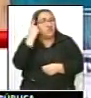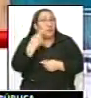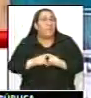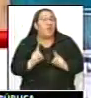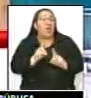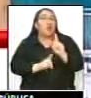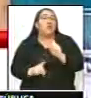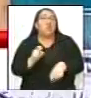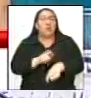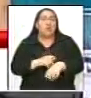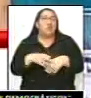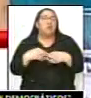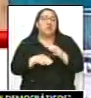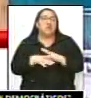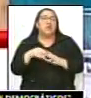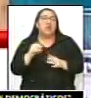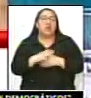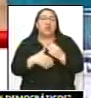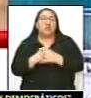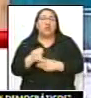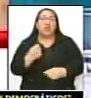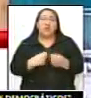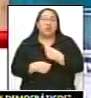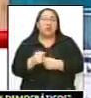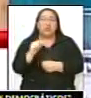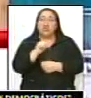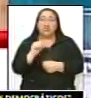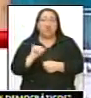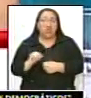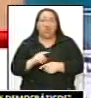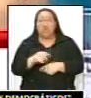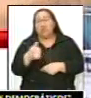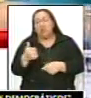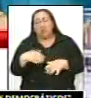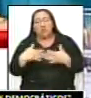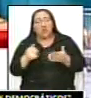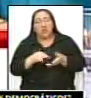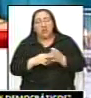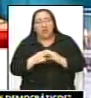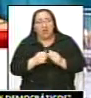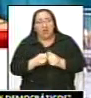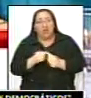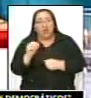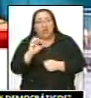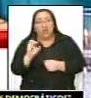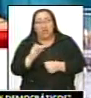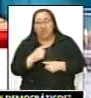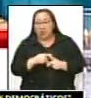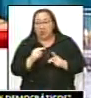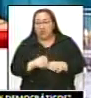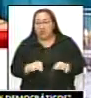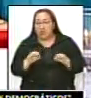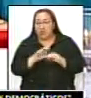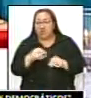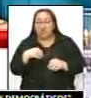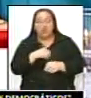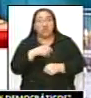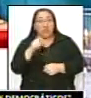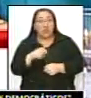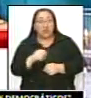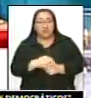En algún momento se puede cerrar el mercado de soles, en otro momento se puede cerrar el mercado de dólares. Es por eso que nosotros